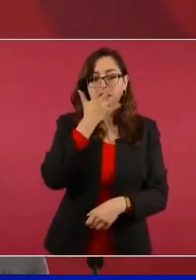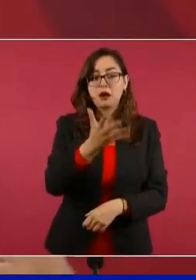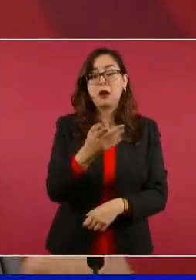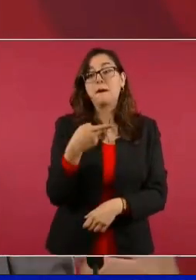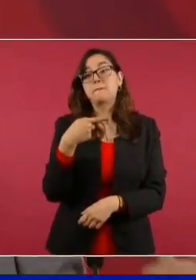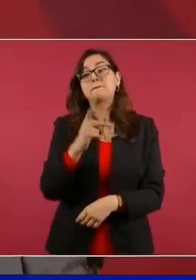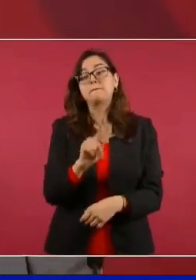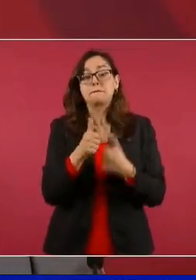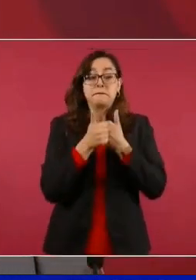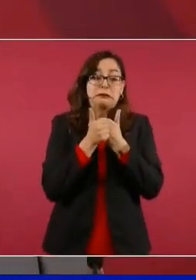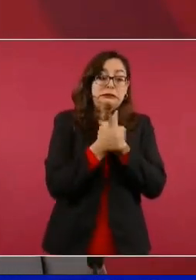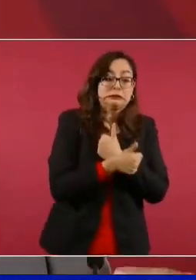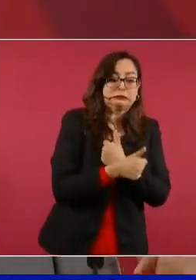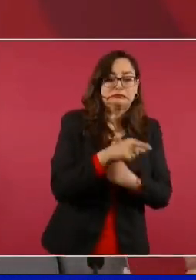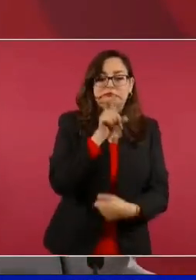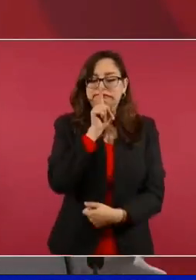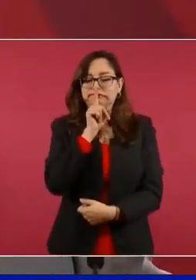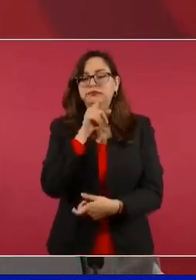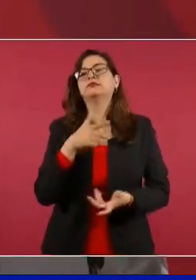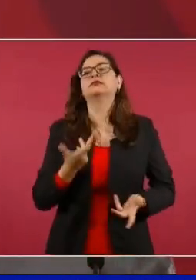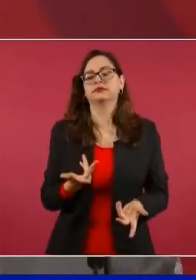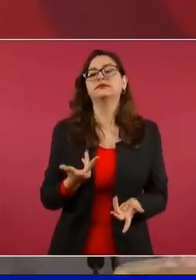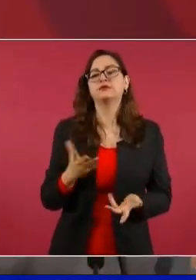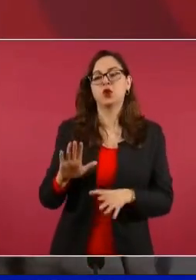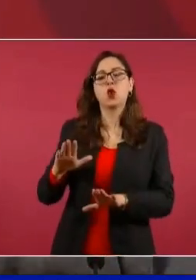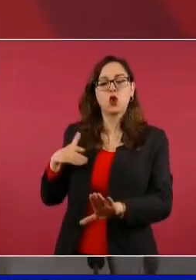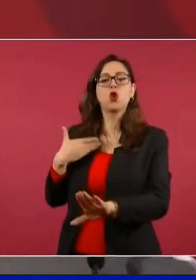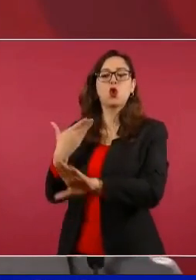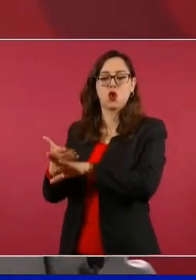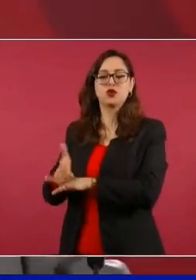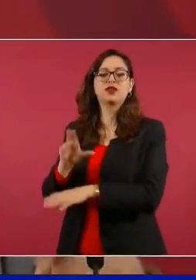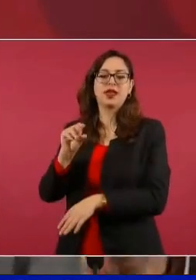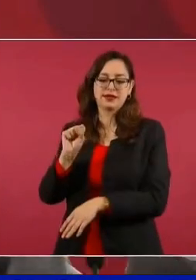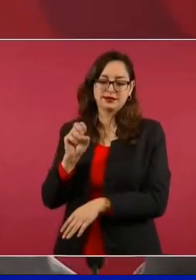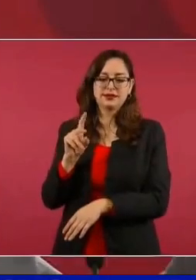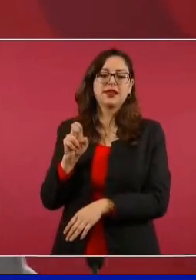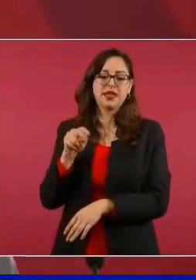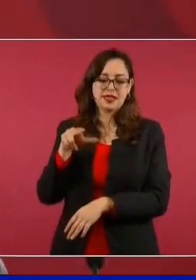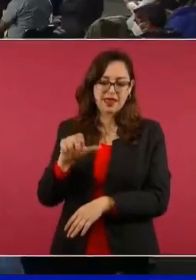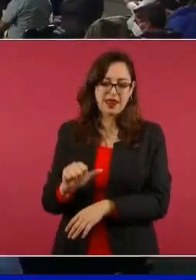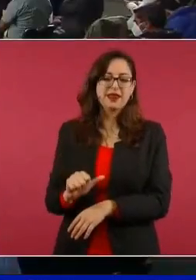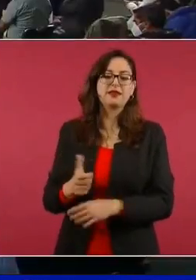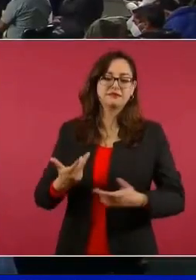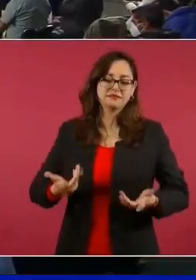Entonces sí se presta al golpeteo a la institución